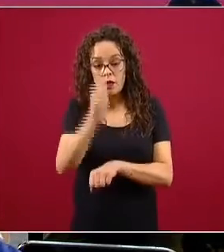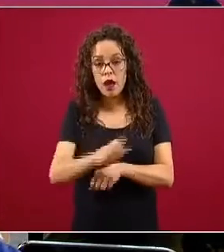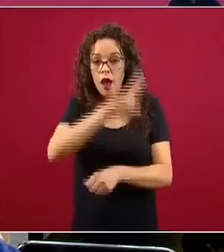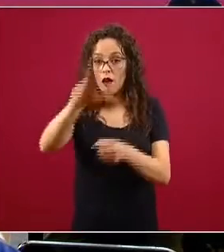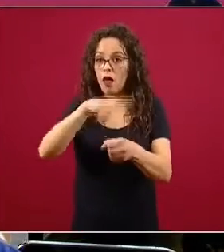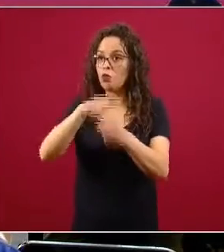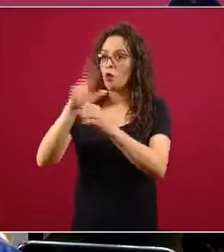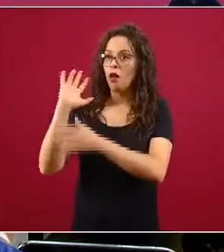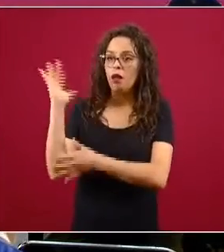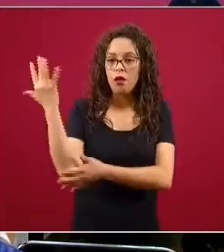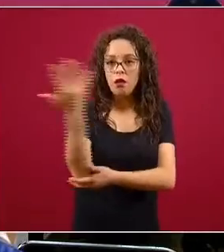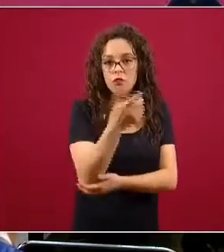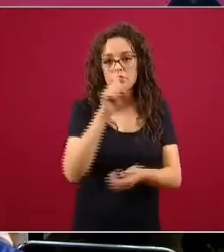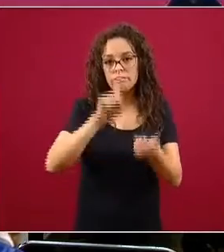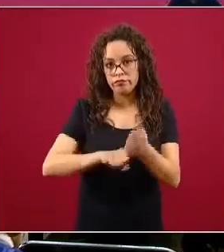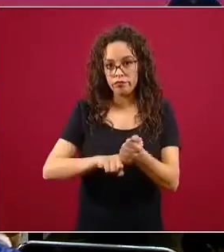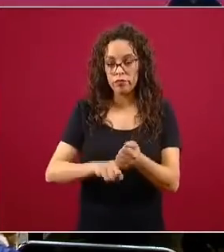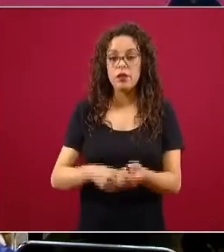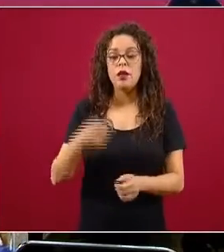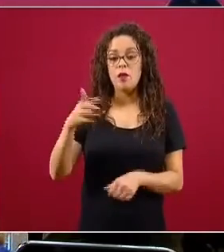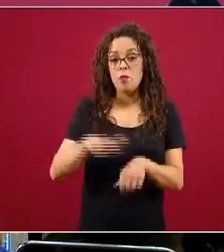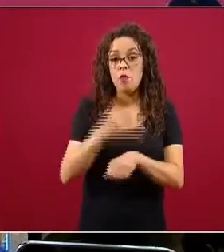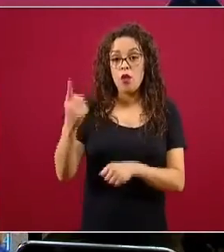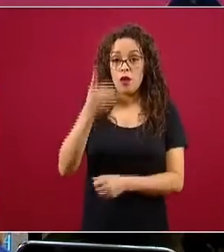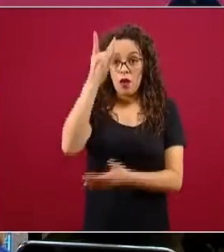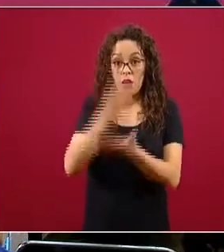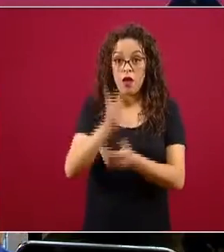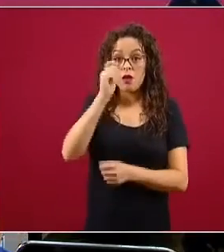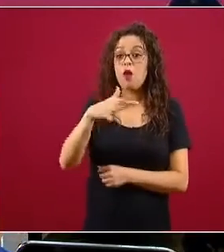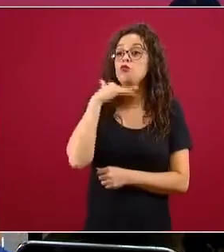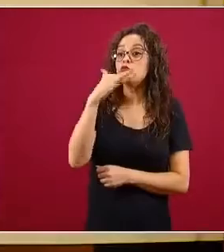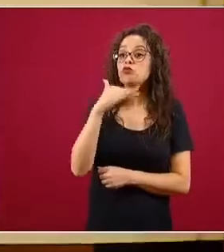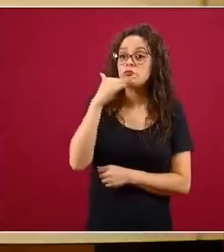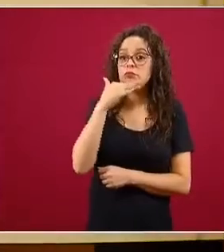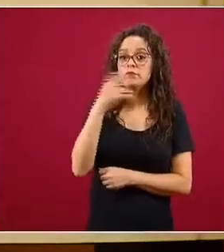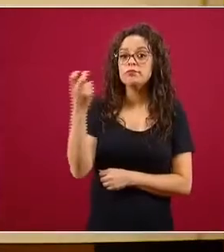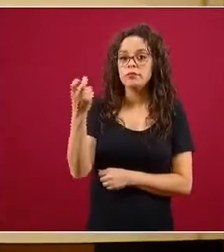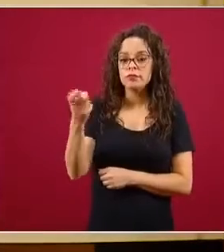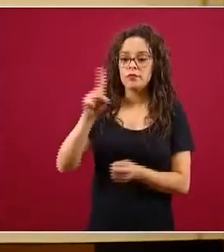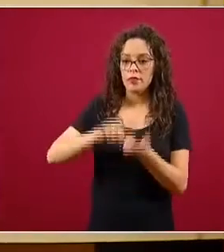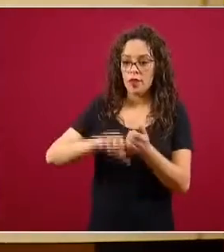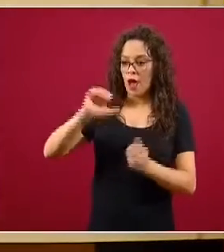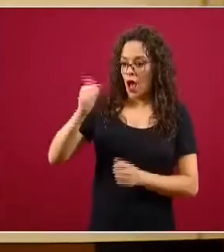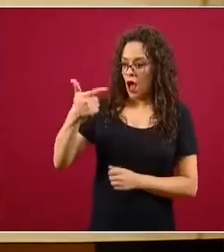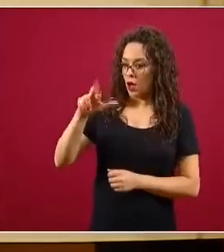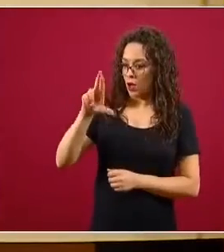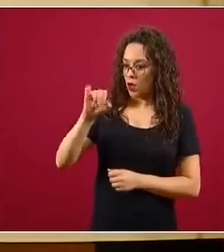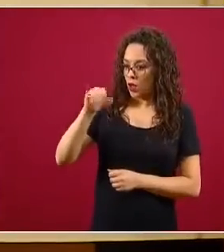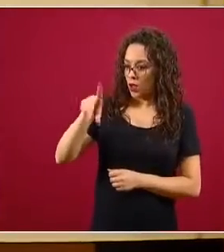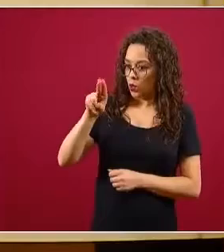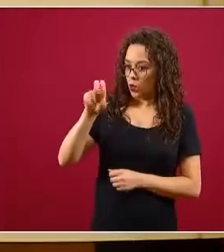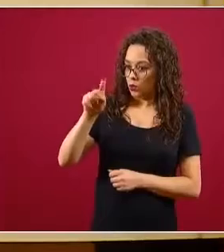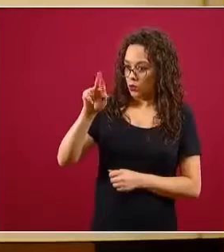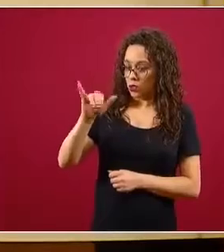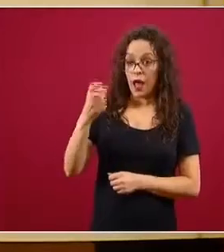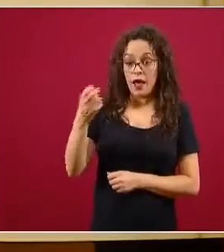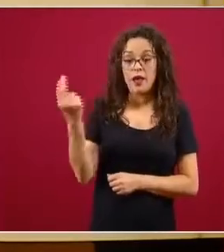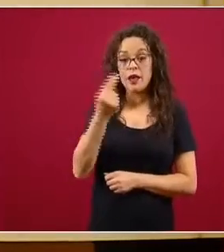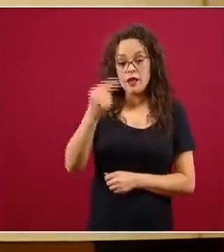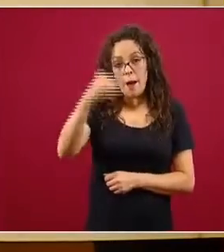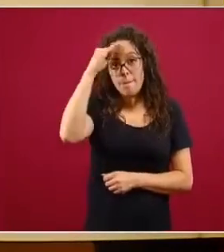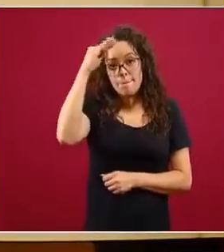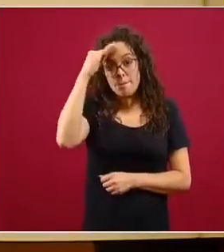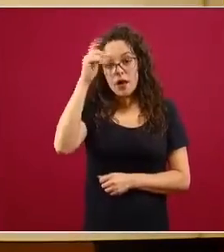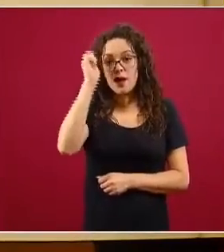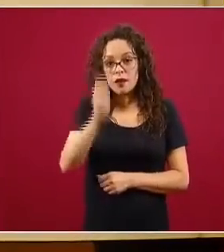uno de los principales factores que contamina el medio ambiente es la agroindustria. Entonces también tenemos que tener y pensar en un sistema agroalimentario que disminuya